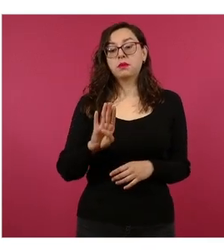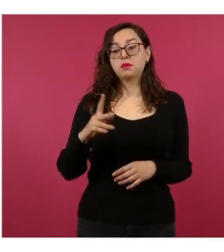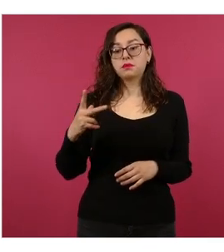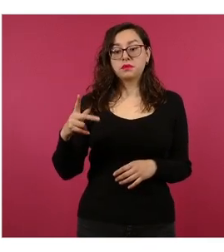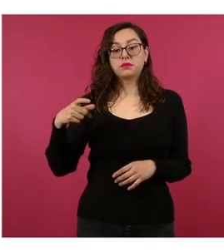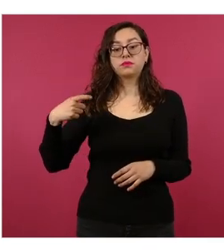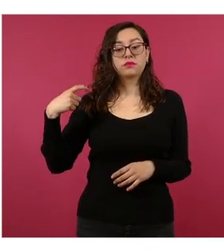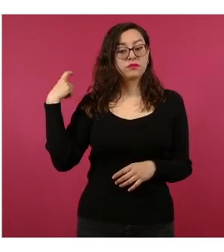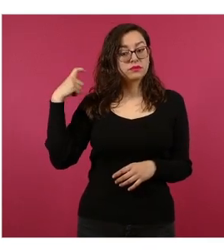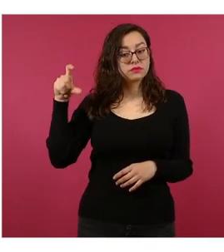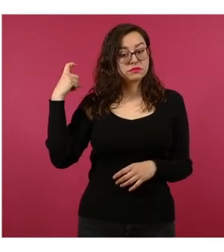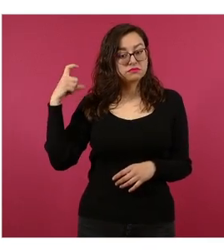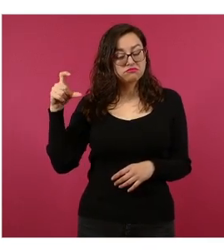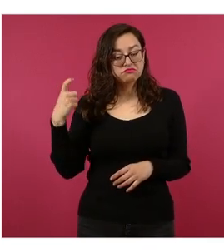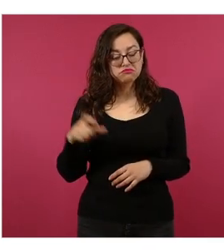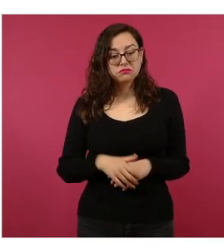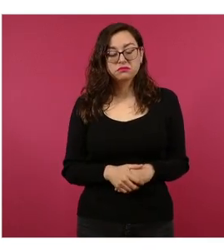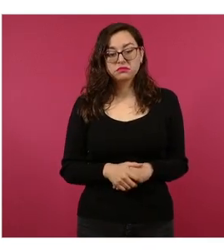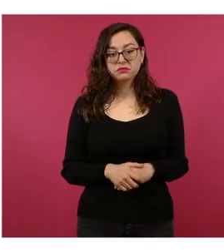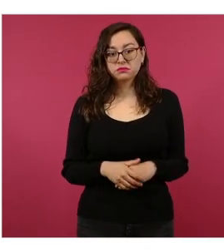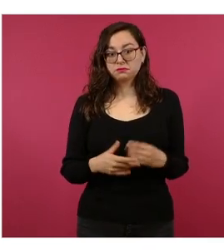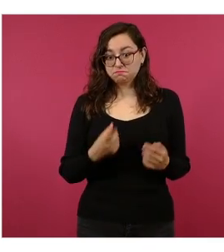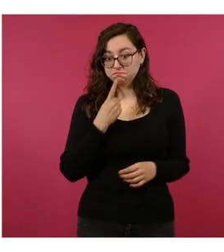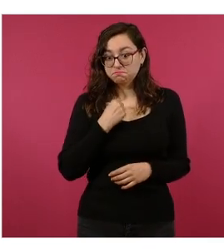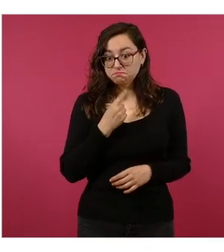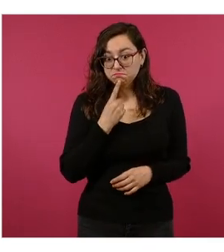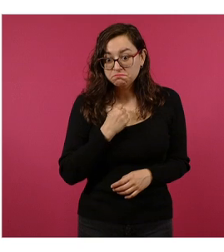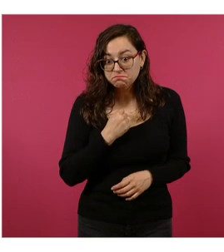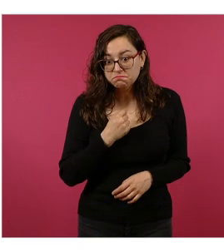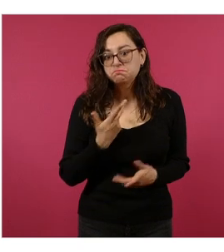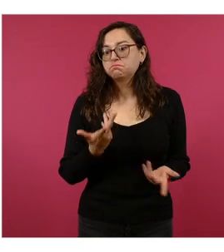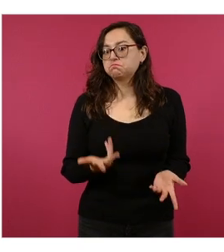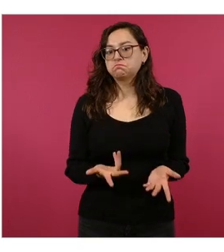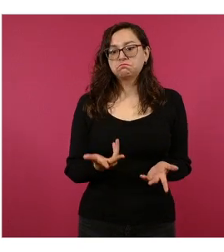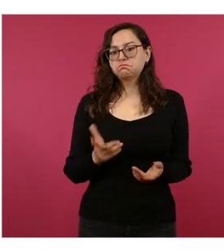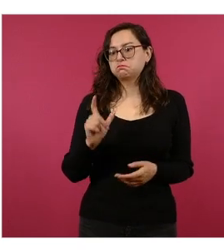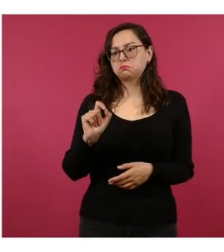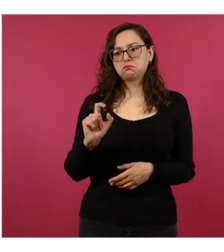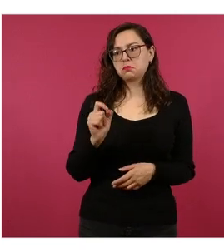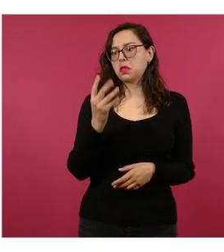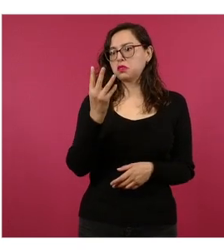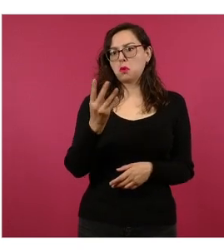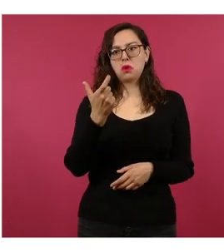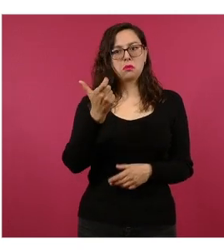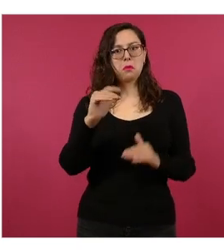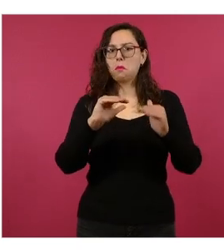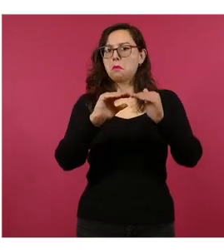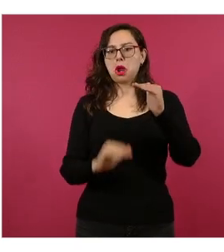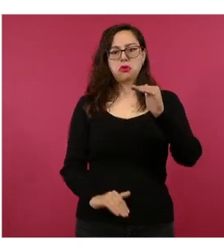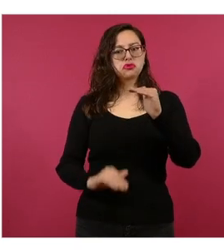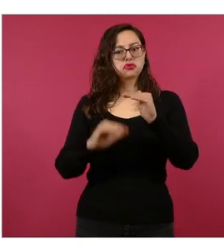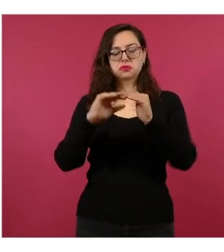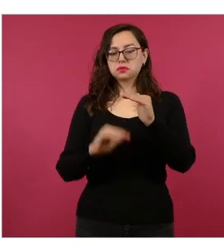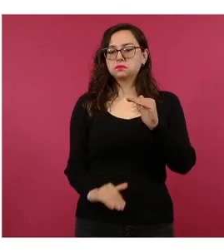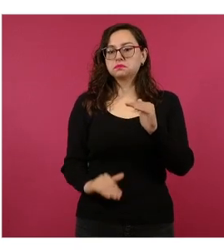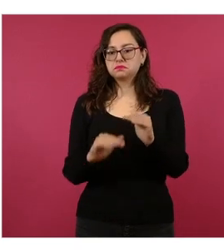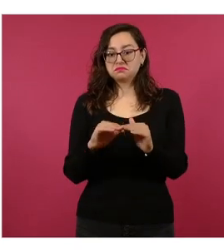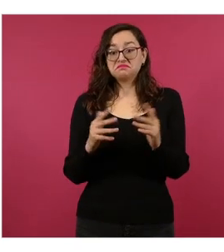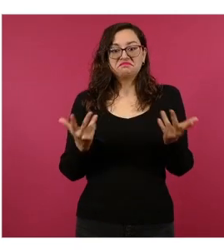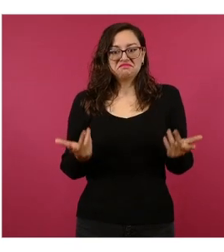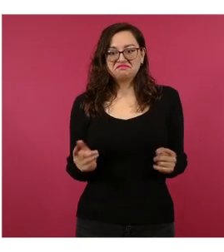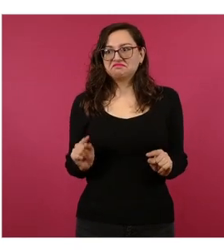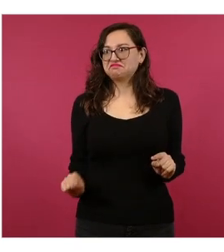con precios de este combustible de alto octanaje por debajo de los 24 pesos por litro, y en todo el país